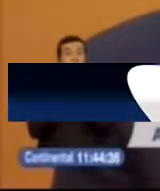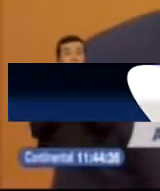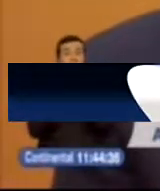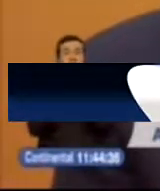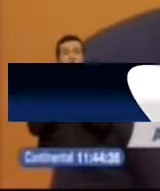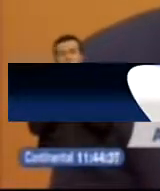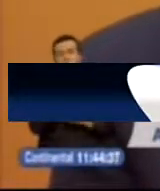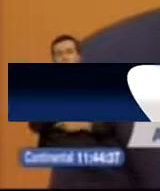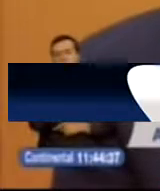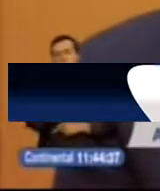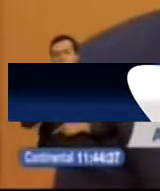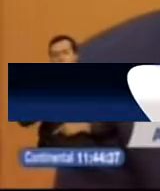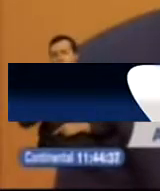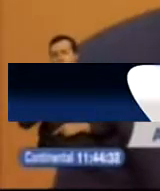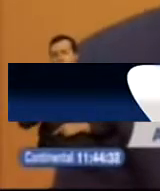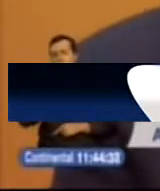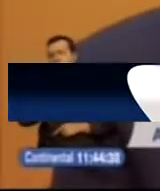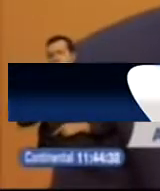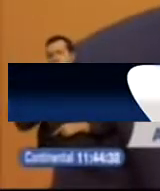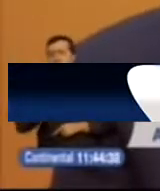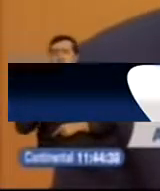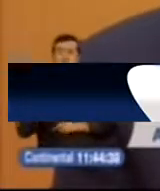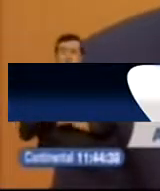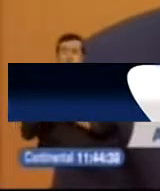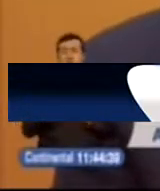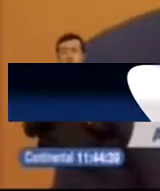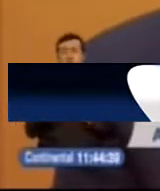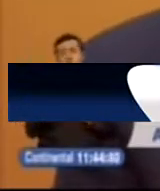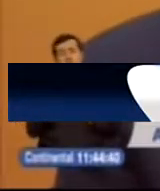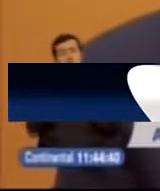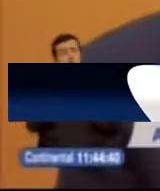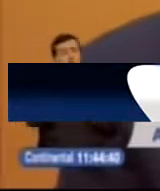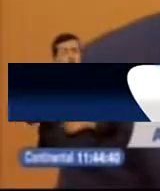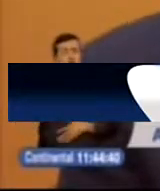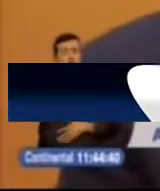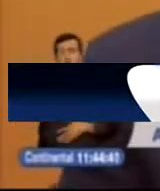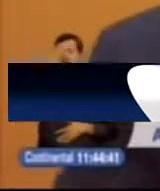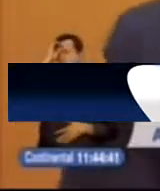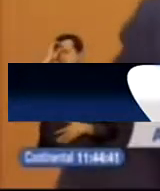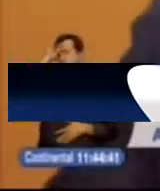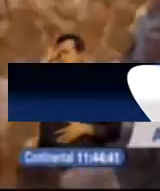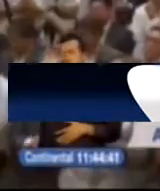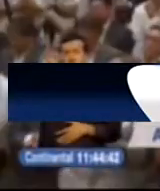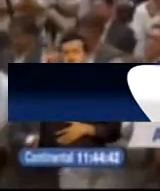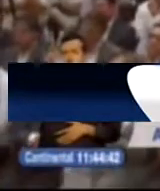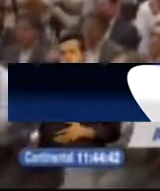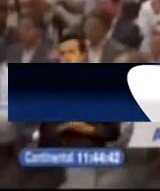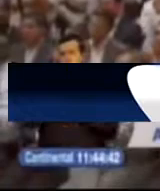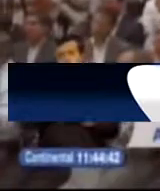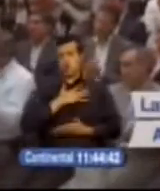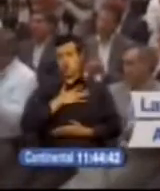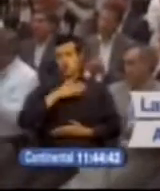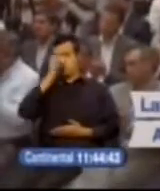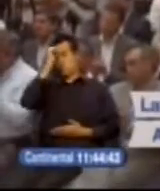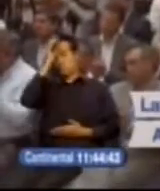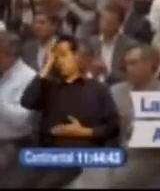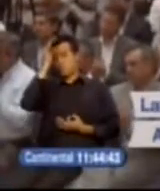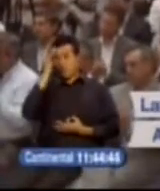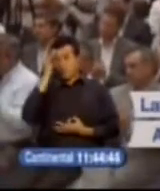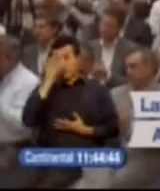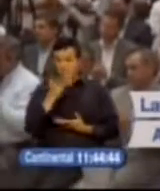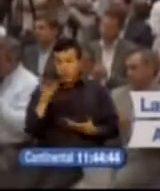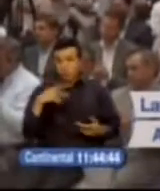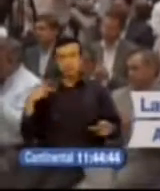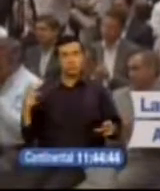vanidad, el creer que los conceptos que tiene uno son los verdaderos. Recordó que